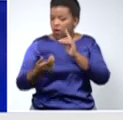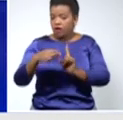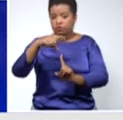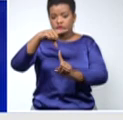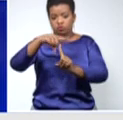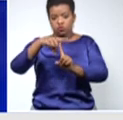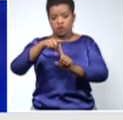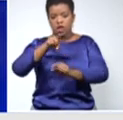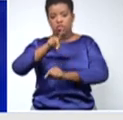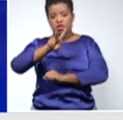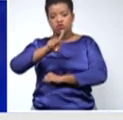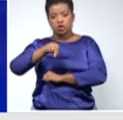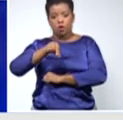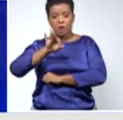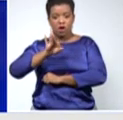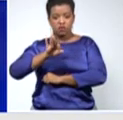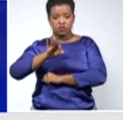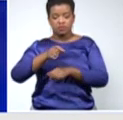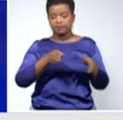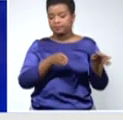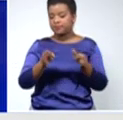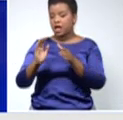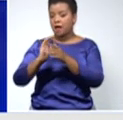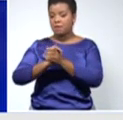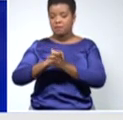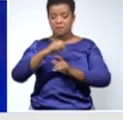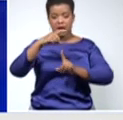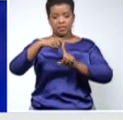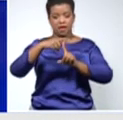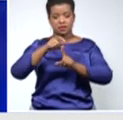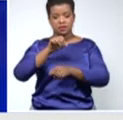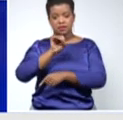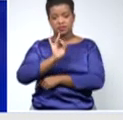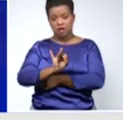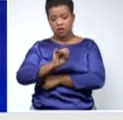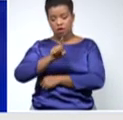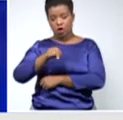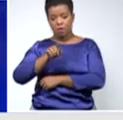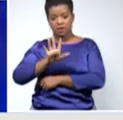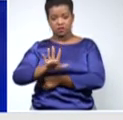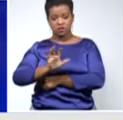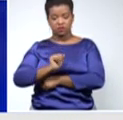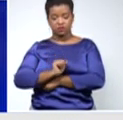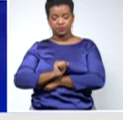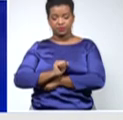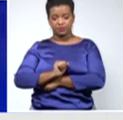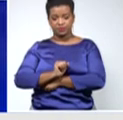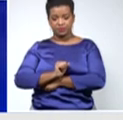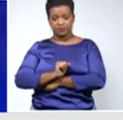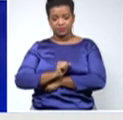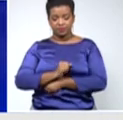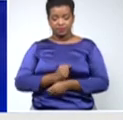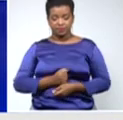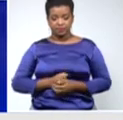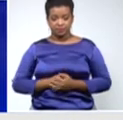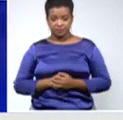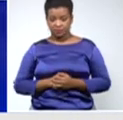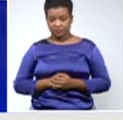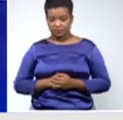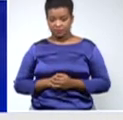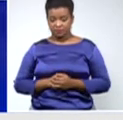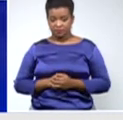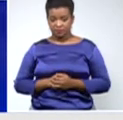12,8 y Matanzas con 7,5 por 100.000 habitantes. Hay un cambio